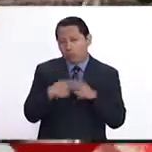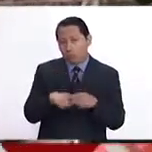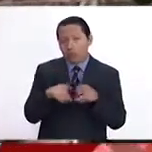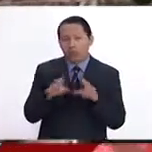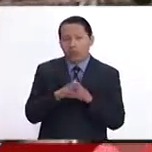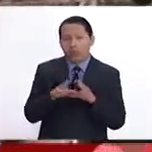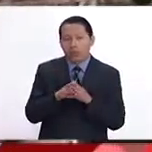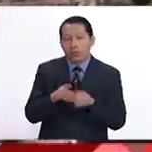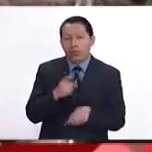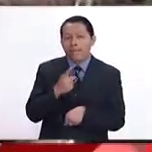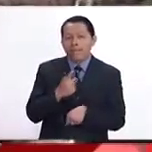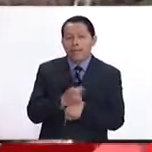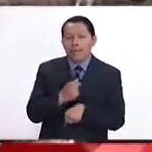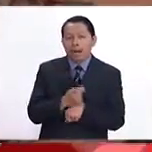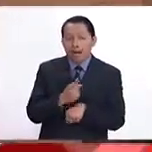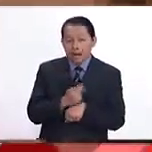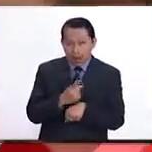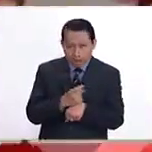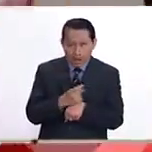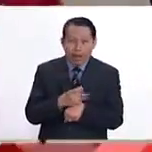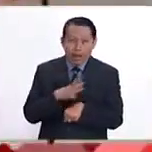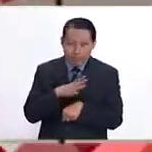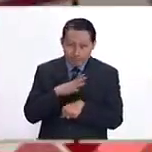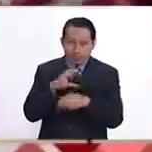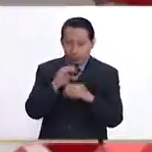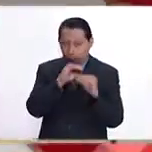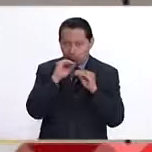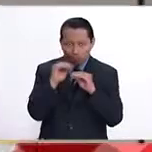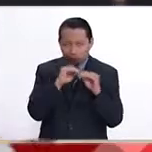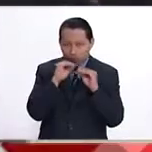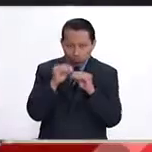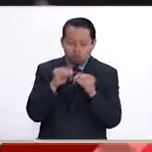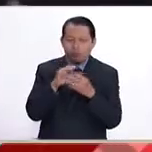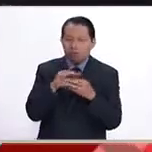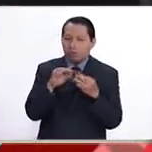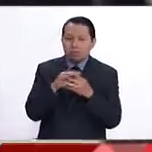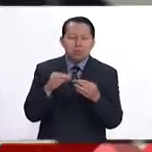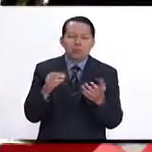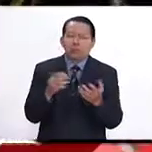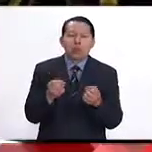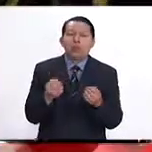la primera ronda de negociaciones que va a durar